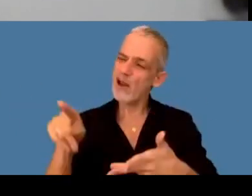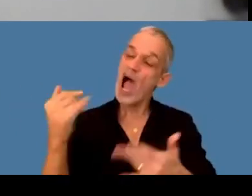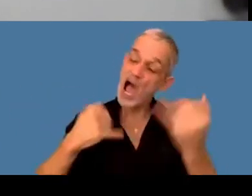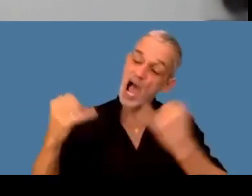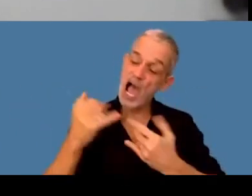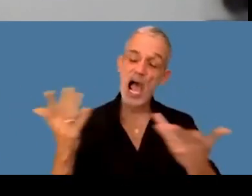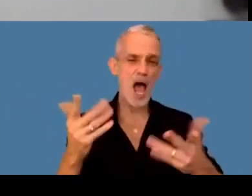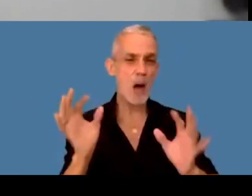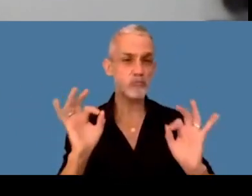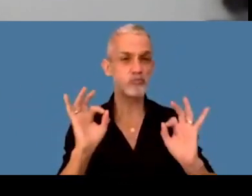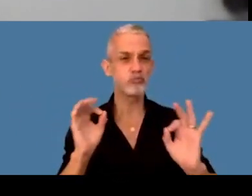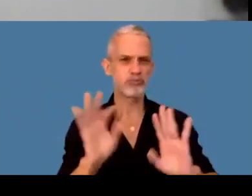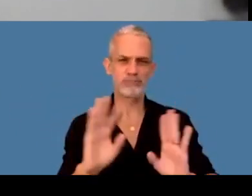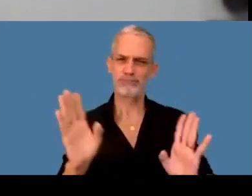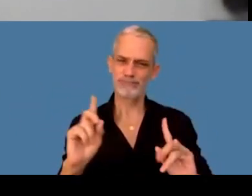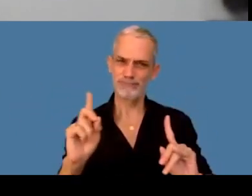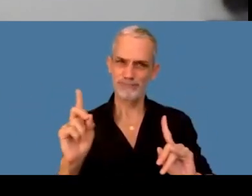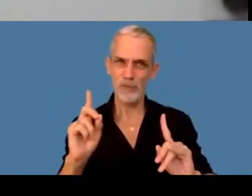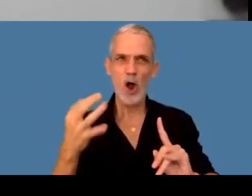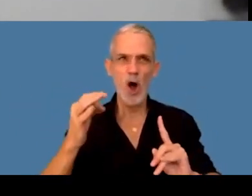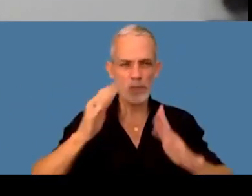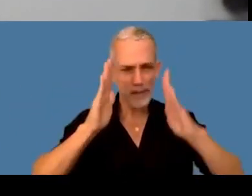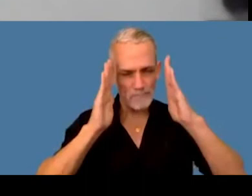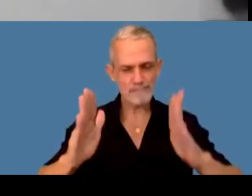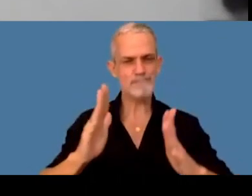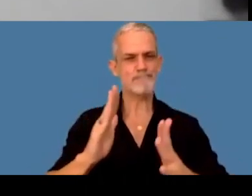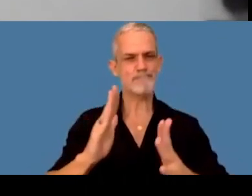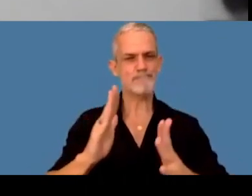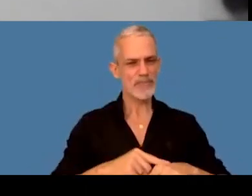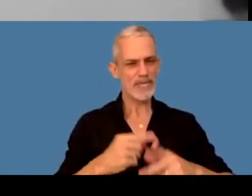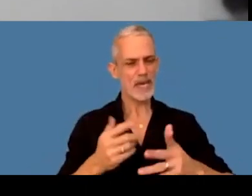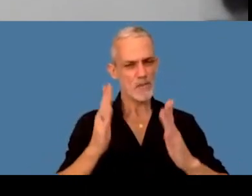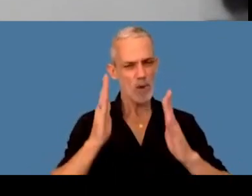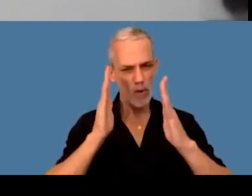que a veces hay que dedicarse un poco a